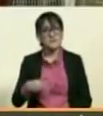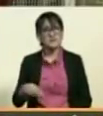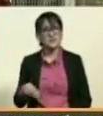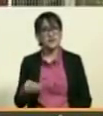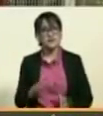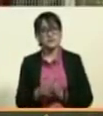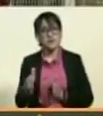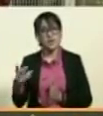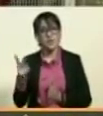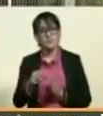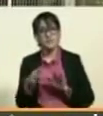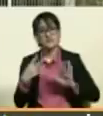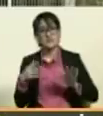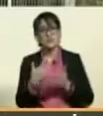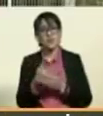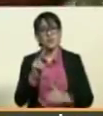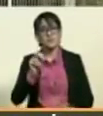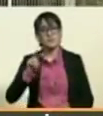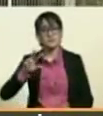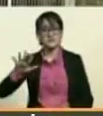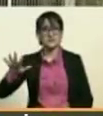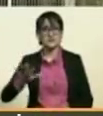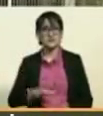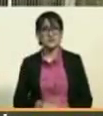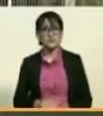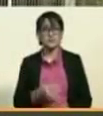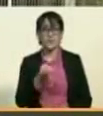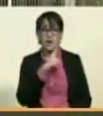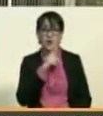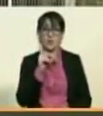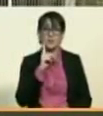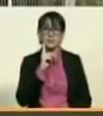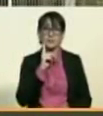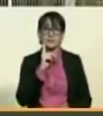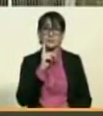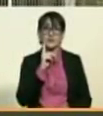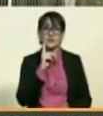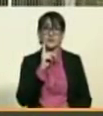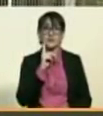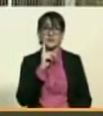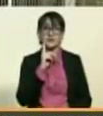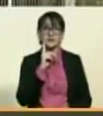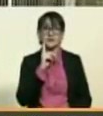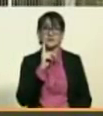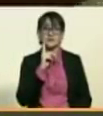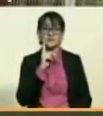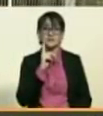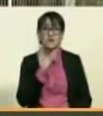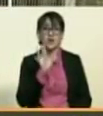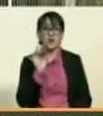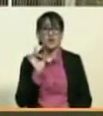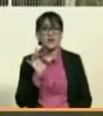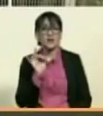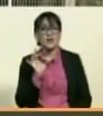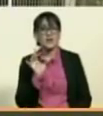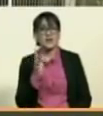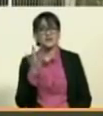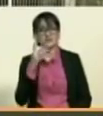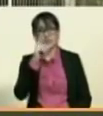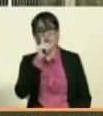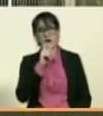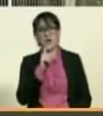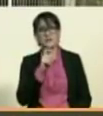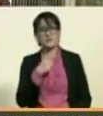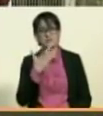periodo 2019-2025. Tiene nombre. Ya no es el novato adolorido de hace 5 años.